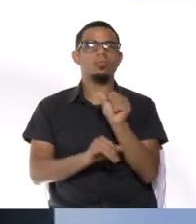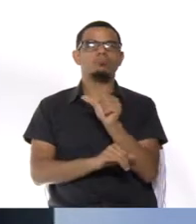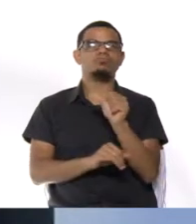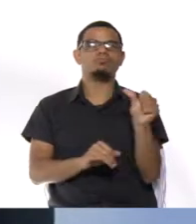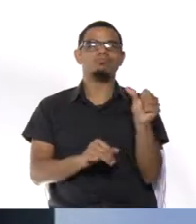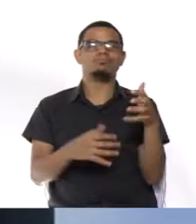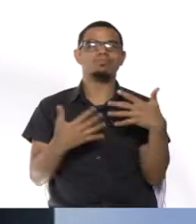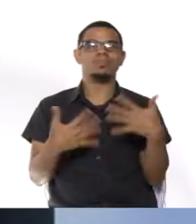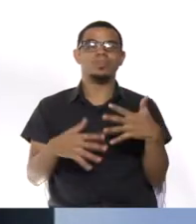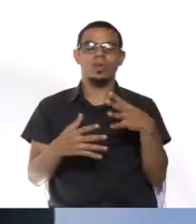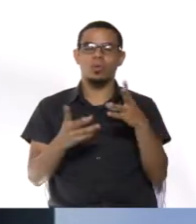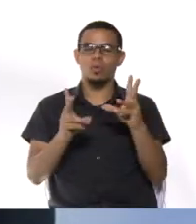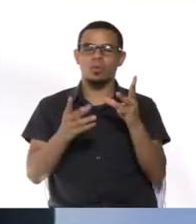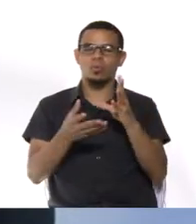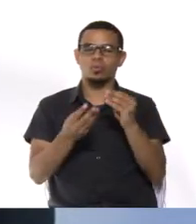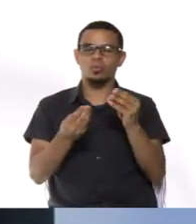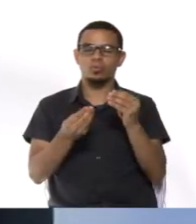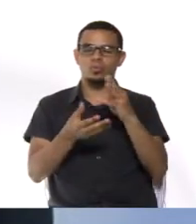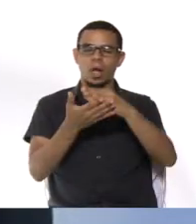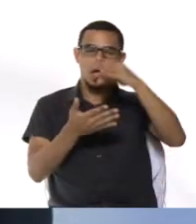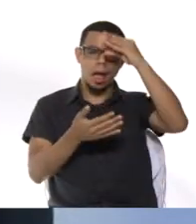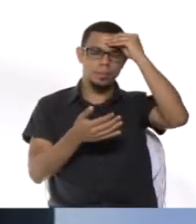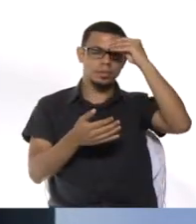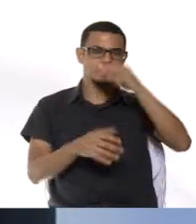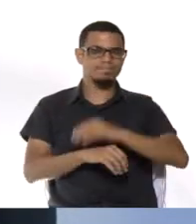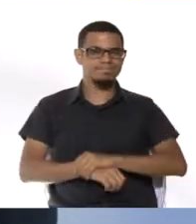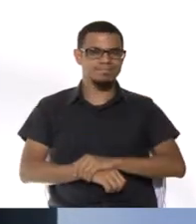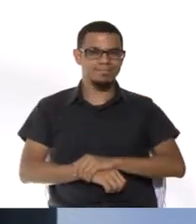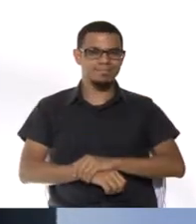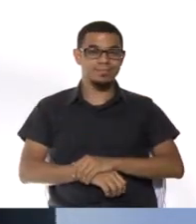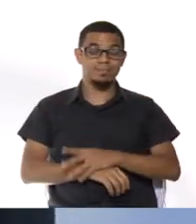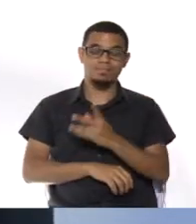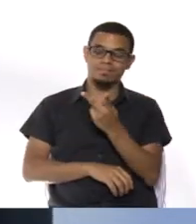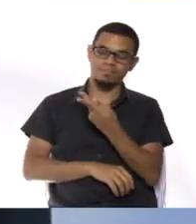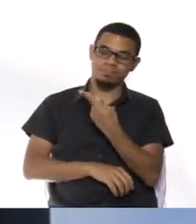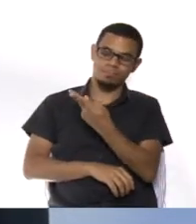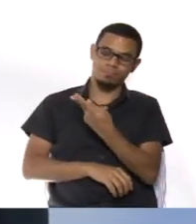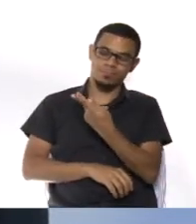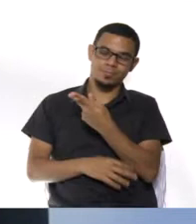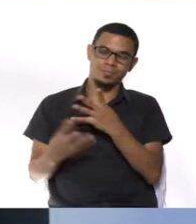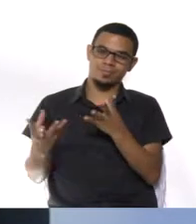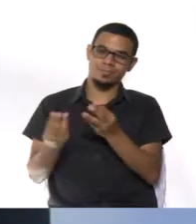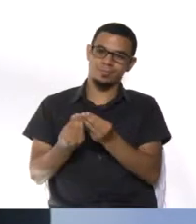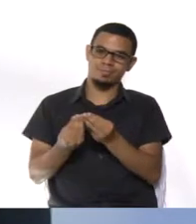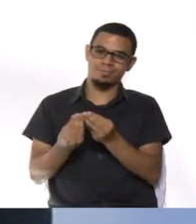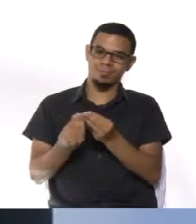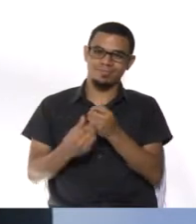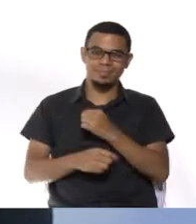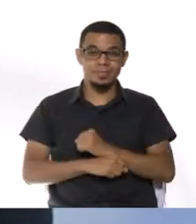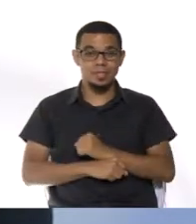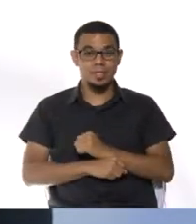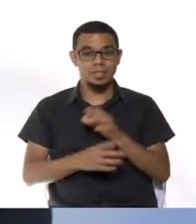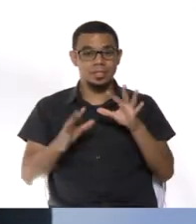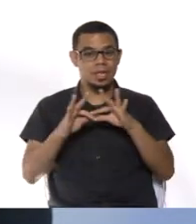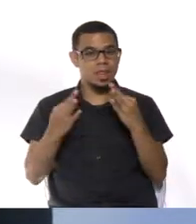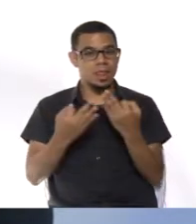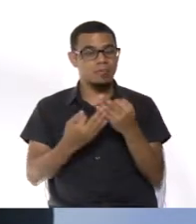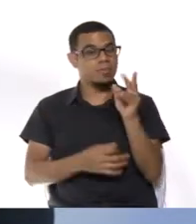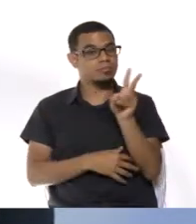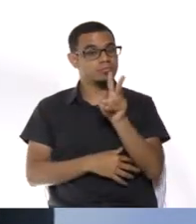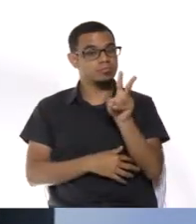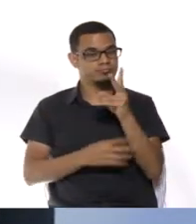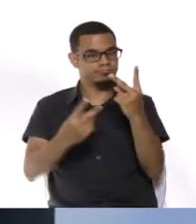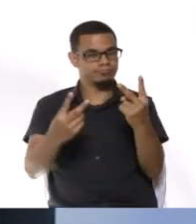con muchos aprendizajes. Bienvenida Natalie, nuevamente juntas, acompañados de los televidentes, que es toda la